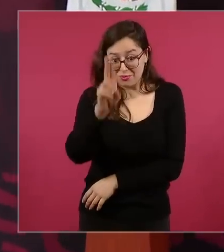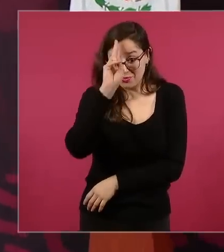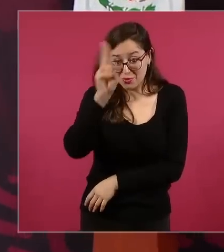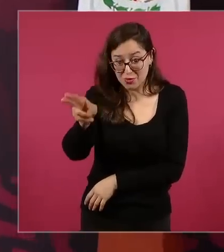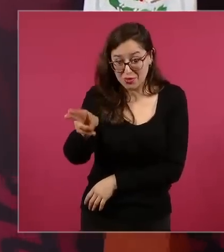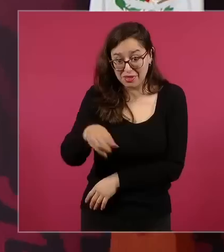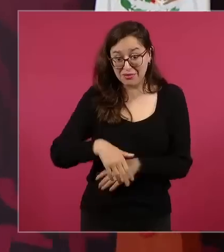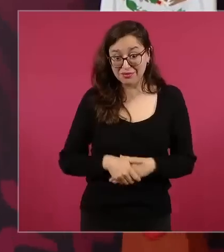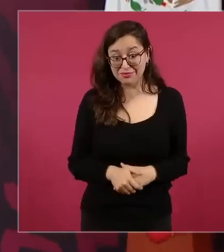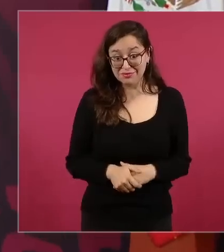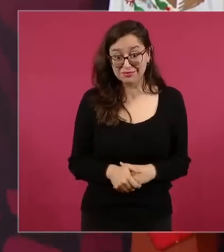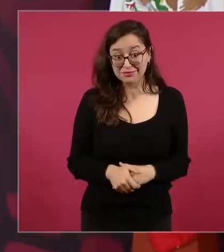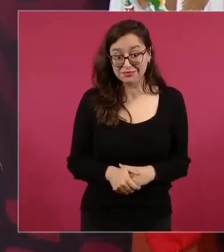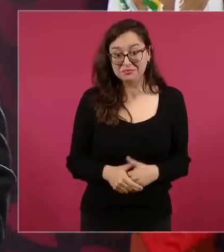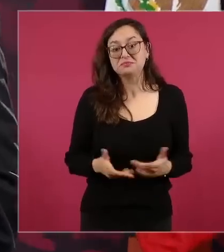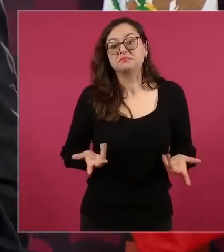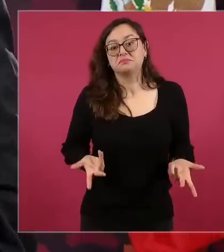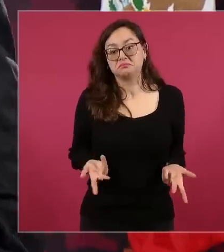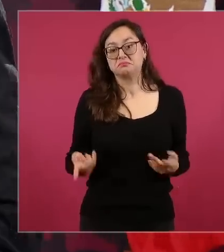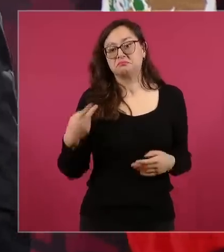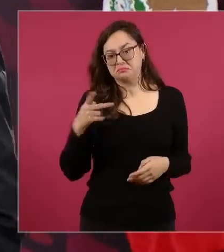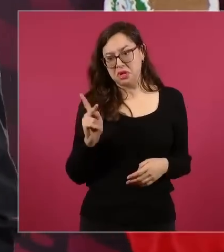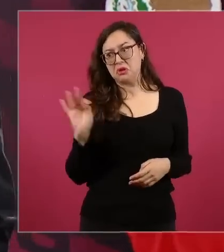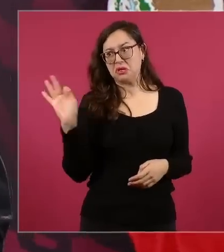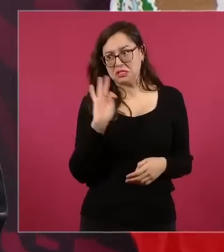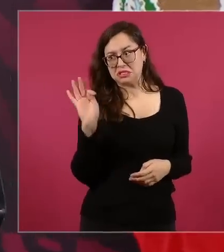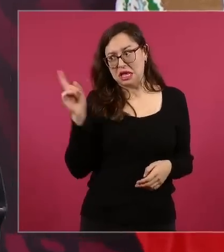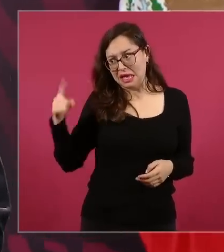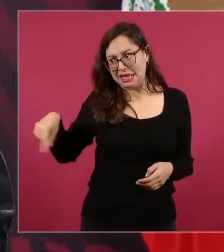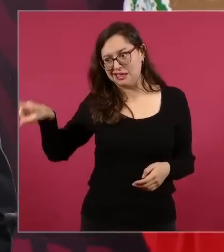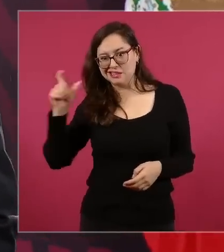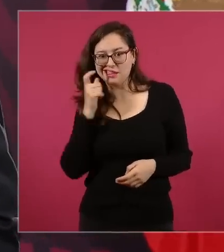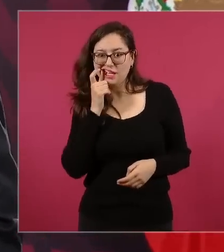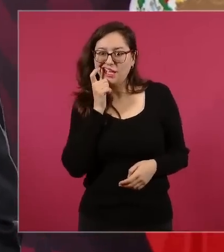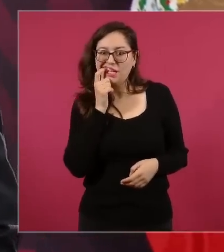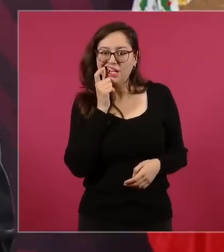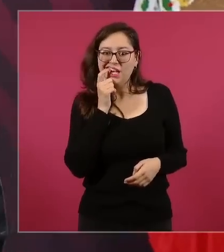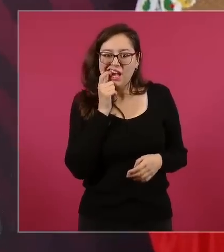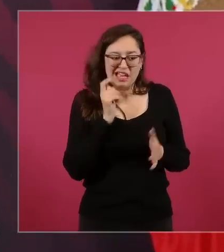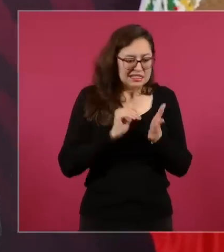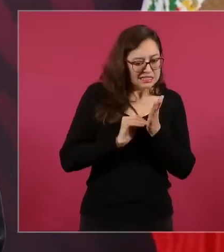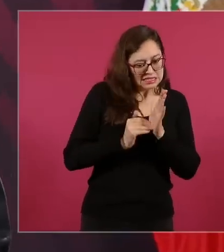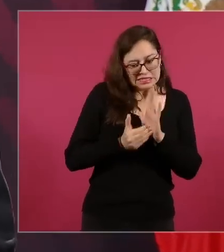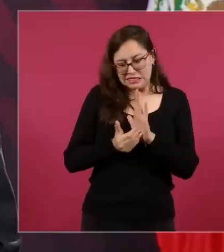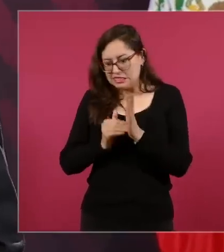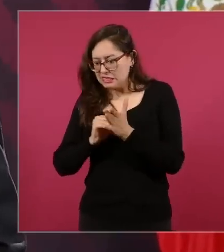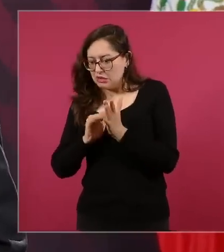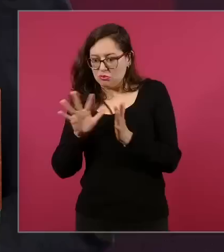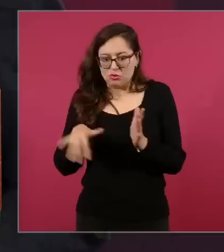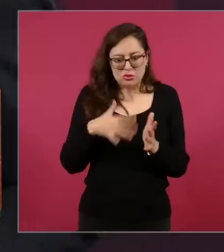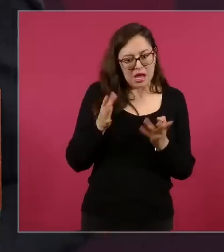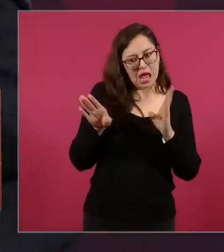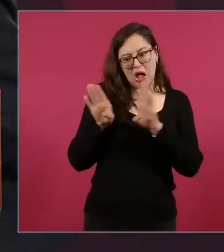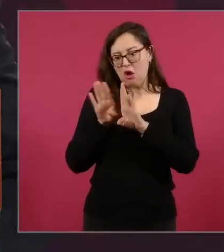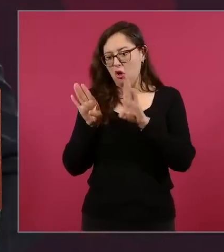los intentos, ¿no? Por eso la pregunta. Sí, de querer violar